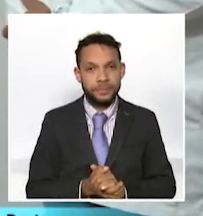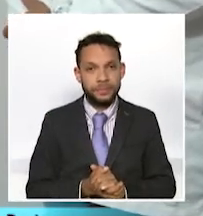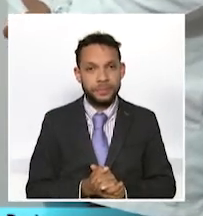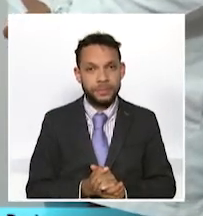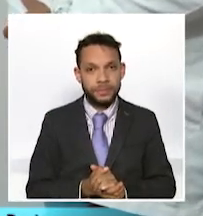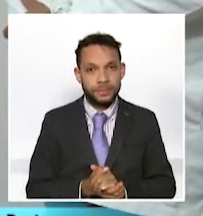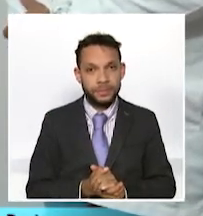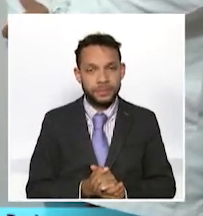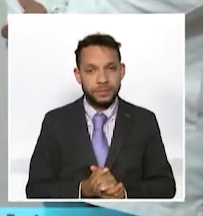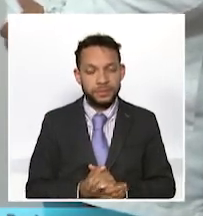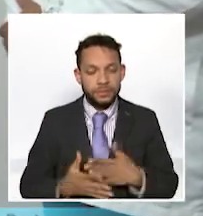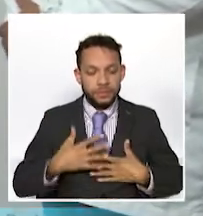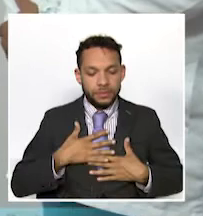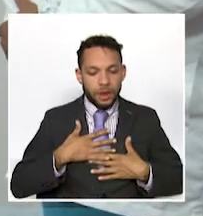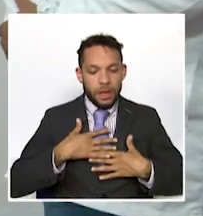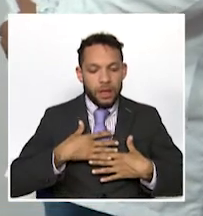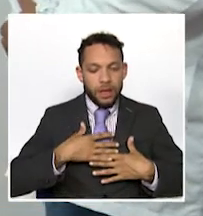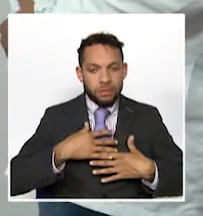Toma aire,